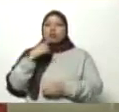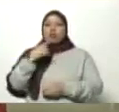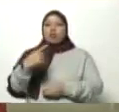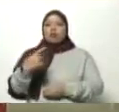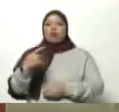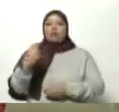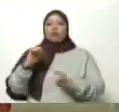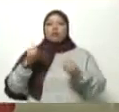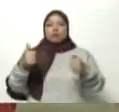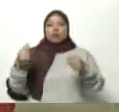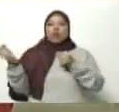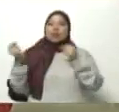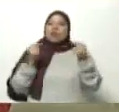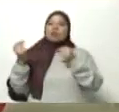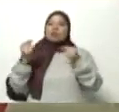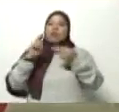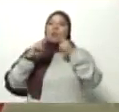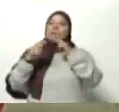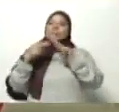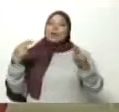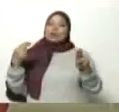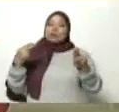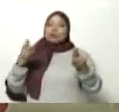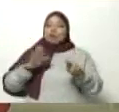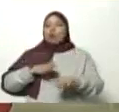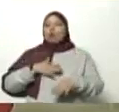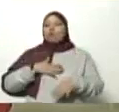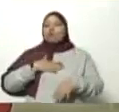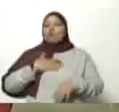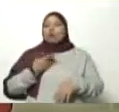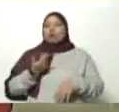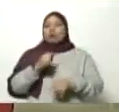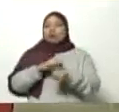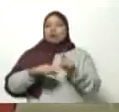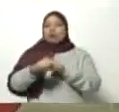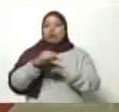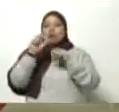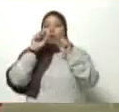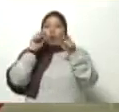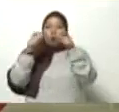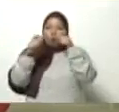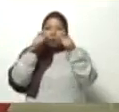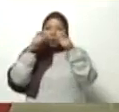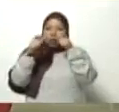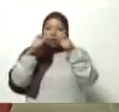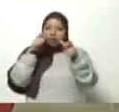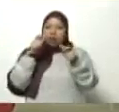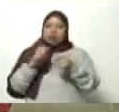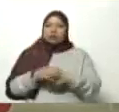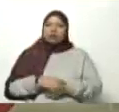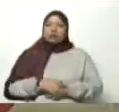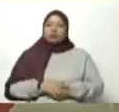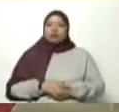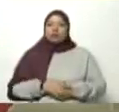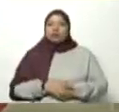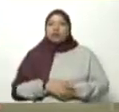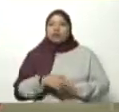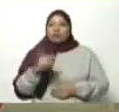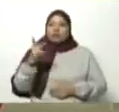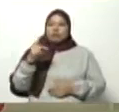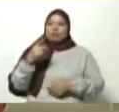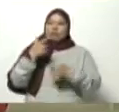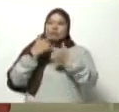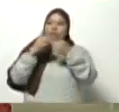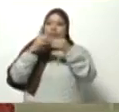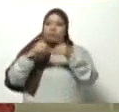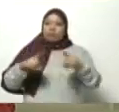hay que iniciar las negociaciones de paz. También podría considerarse Petro un buen observador. Y la segunda pregunta es que si hay tanta